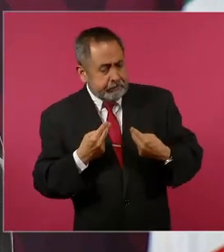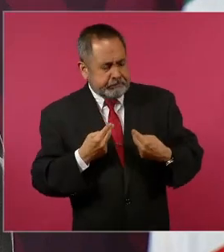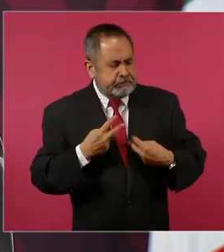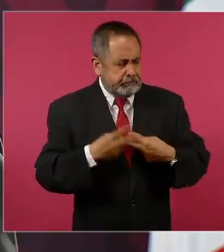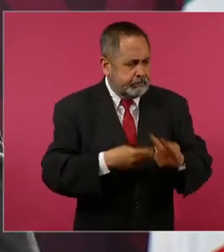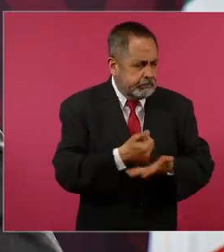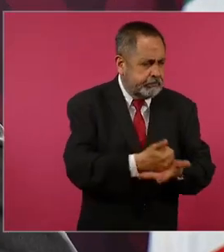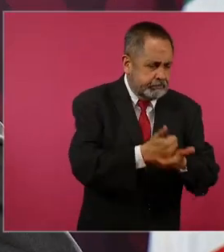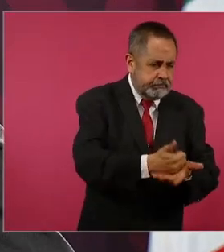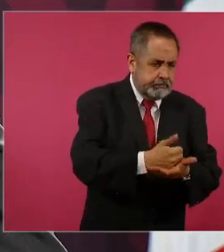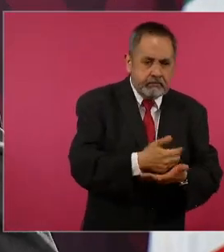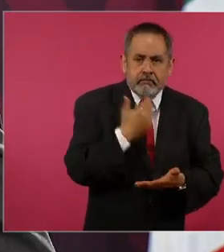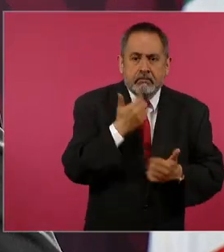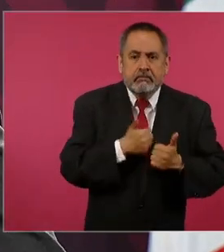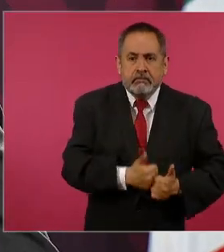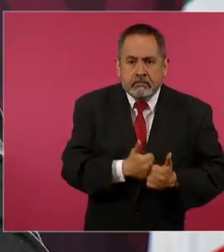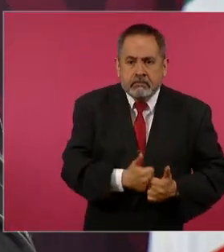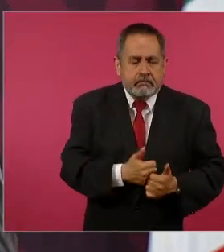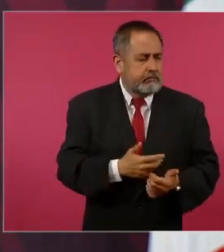de